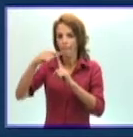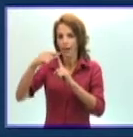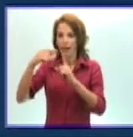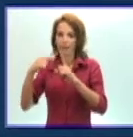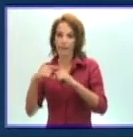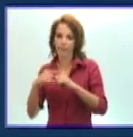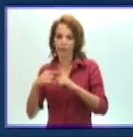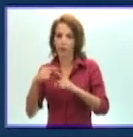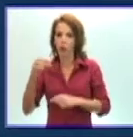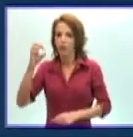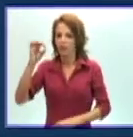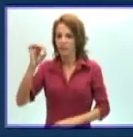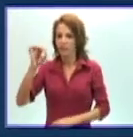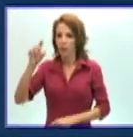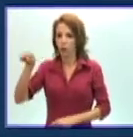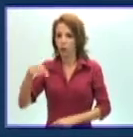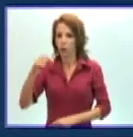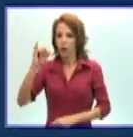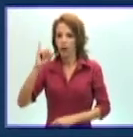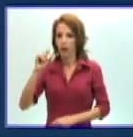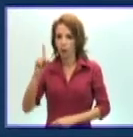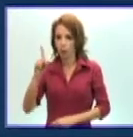observan? Miren la escala.